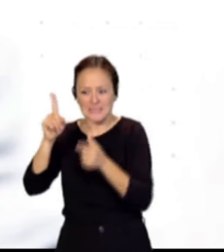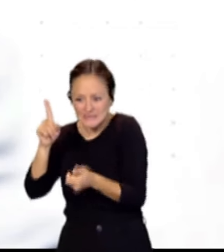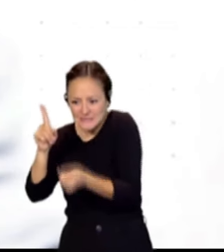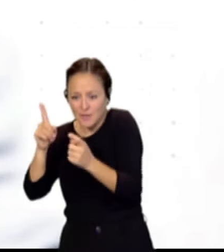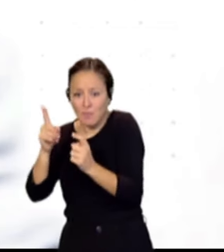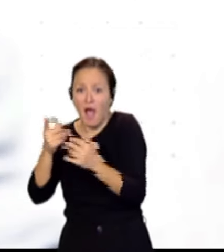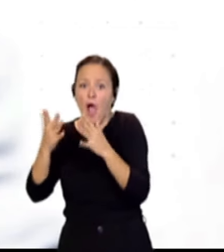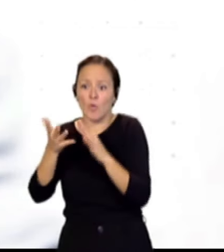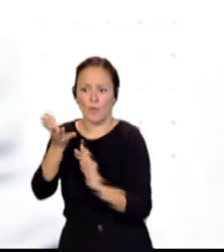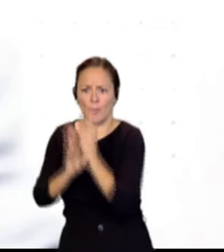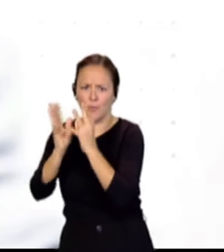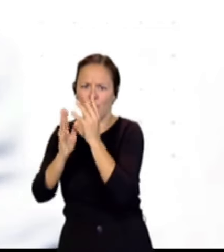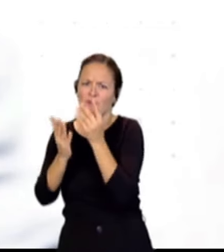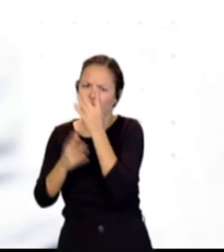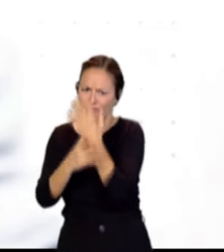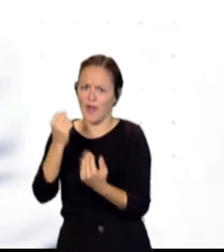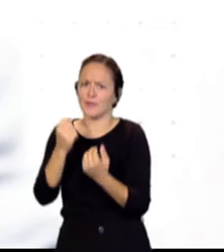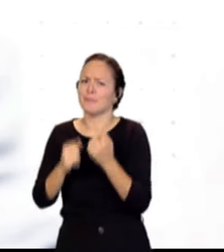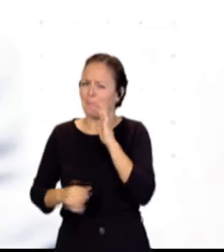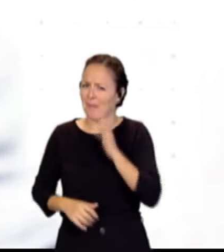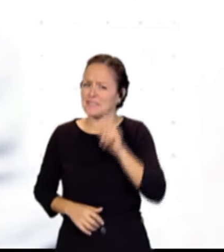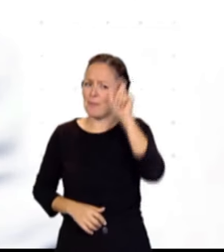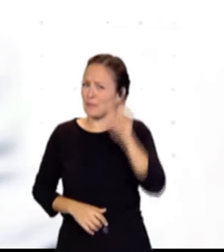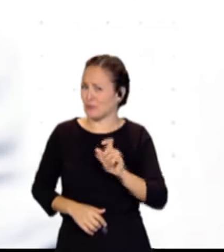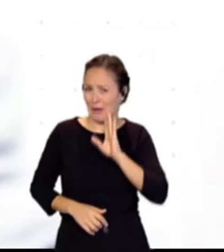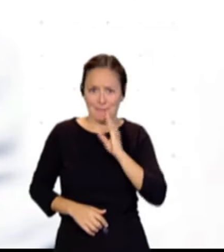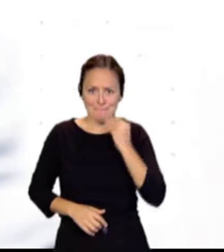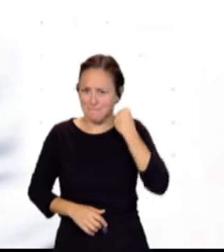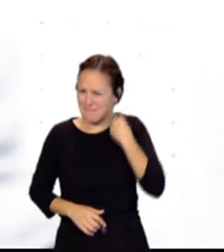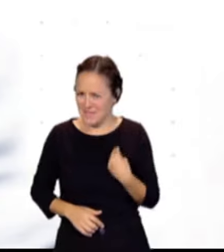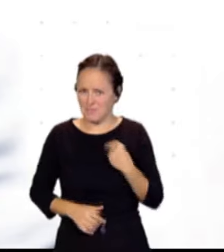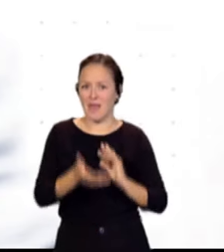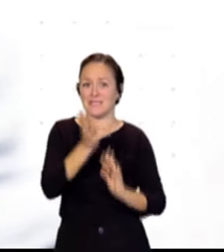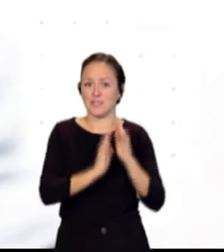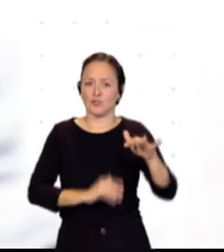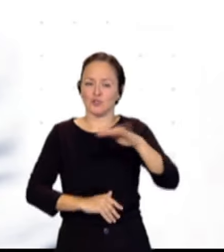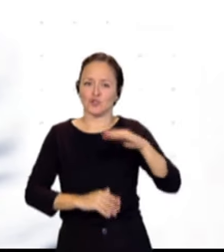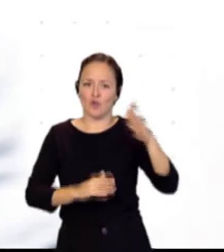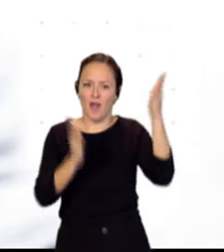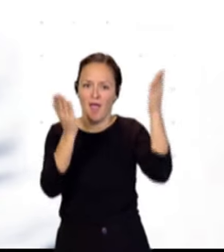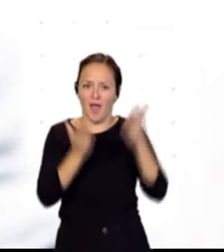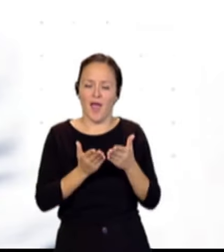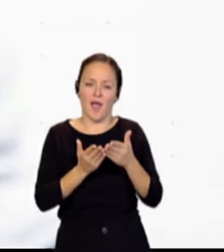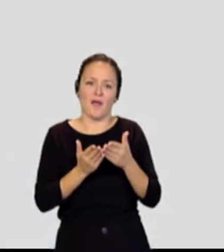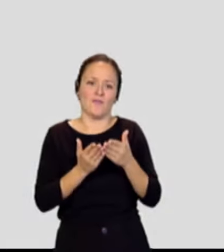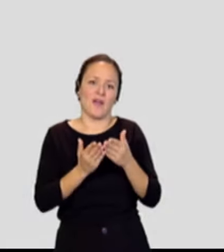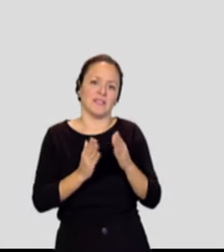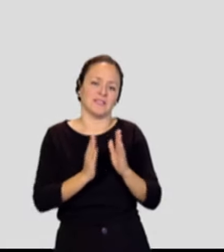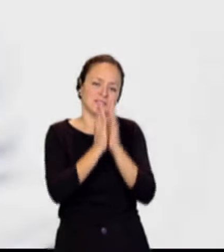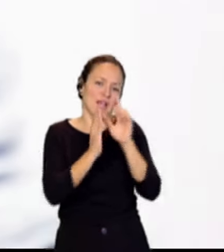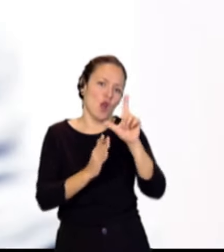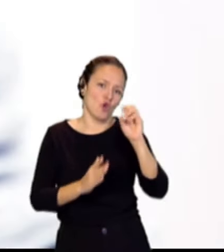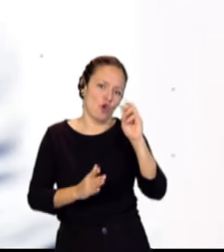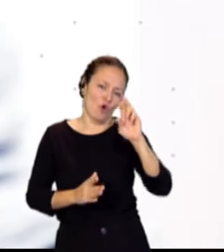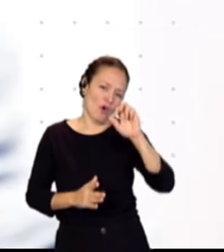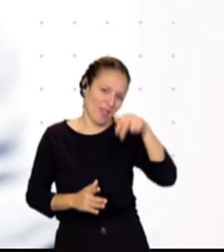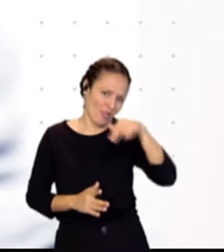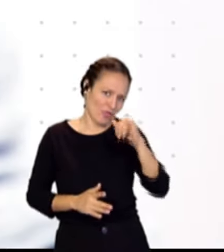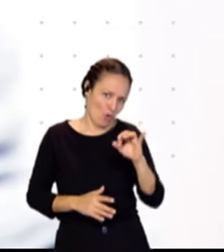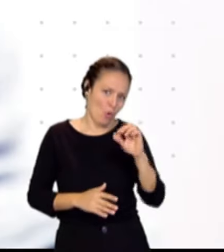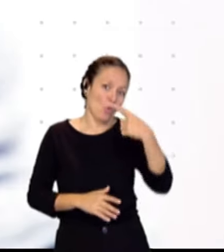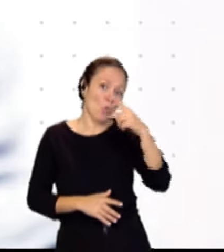todo apunta a que se trata del mismo autor de los incendios en la montaña de guasa seguimos con más portadas en este caso